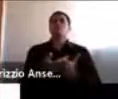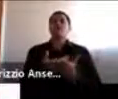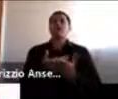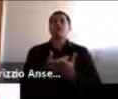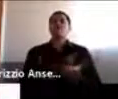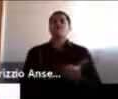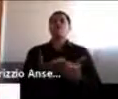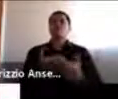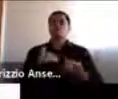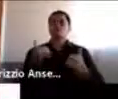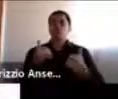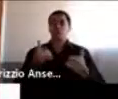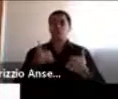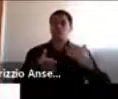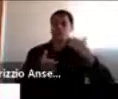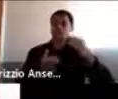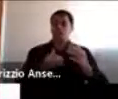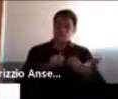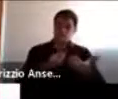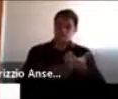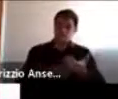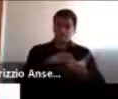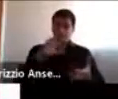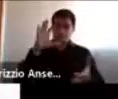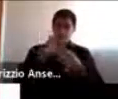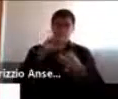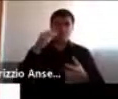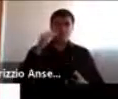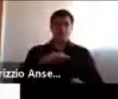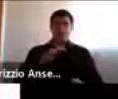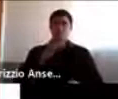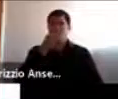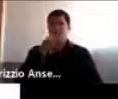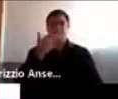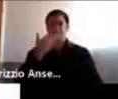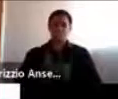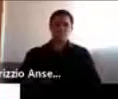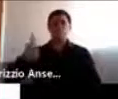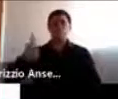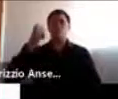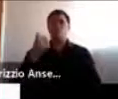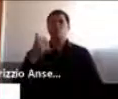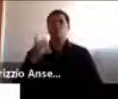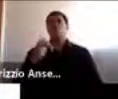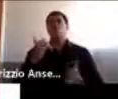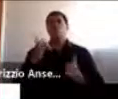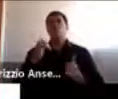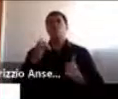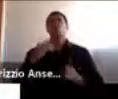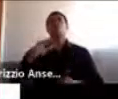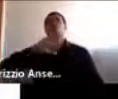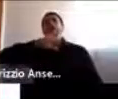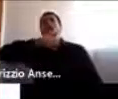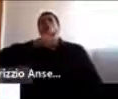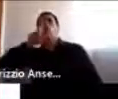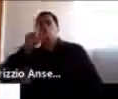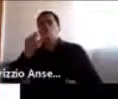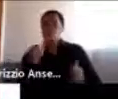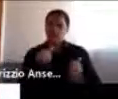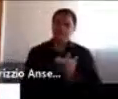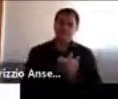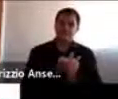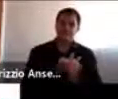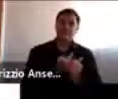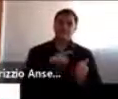es que se vio que en realidad el juego funcionaba mejor cuando el niño estaba acompañado ya de un adulto muchas de estas pruebas fueron hechas